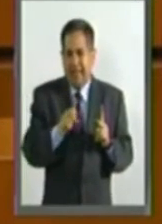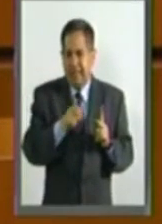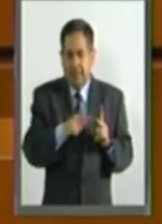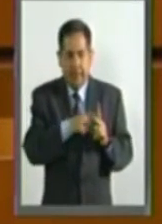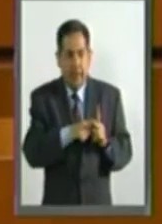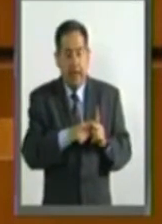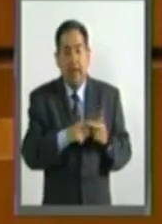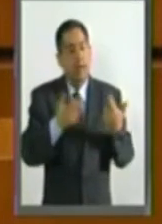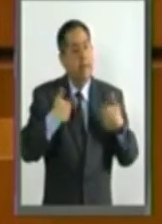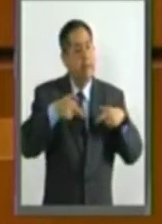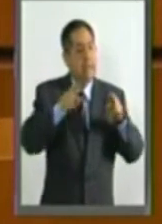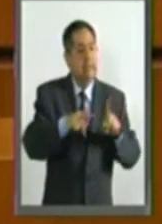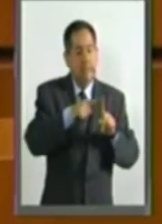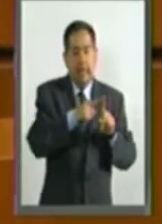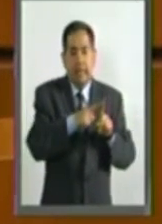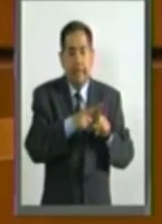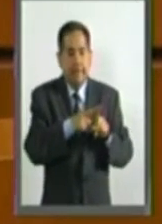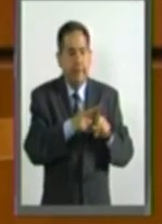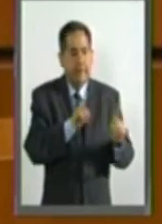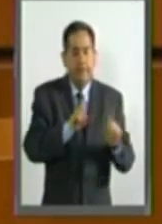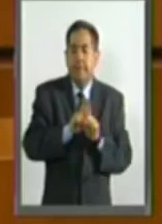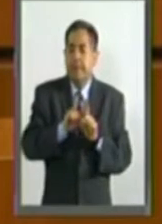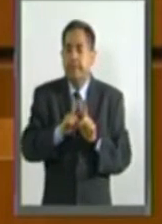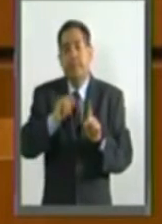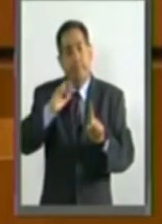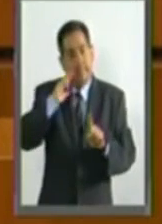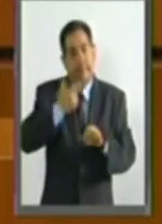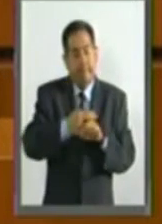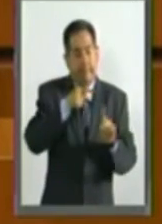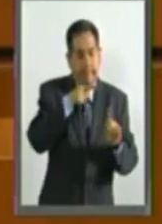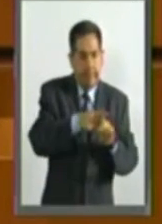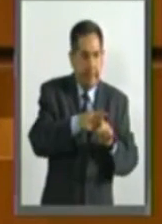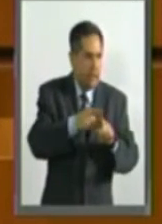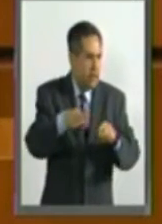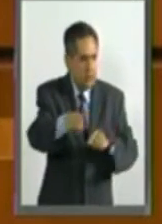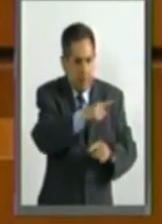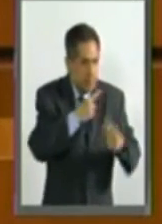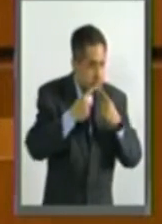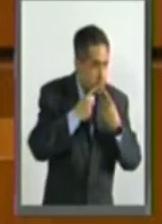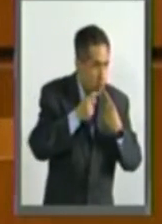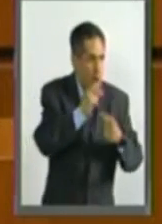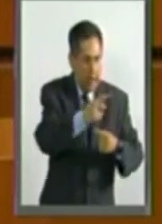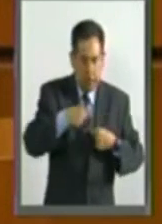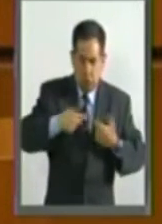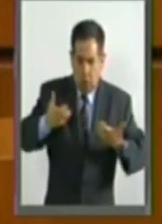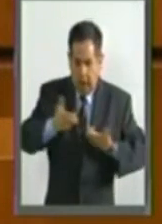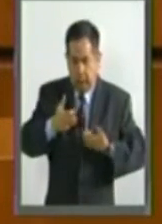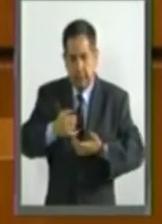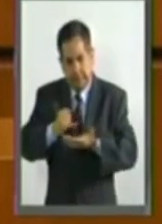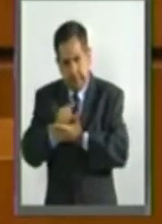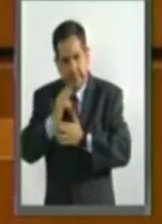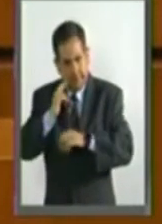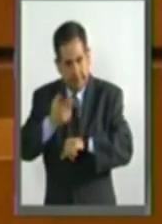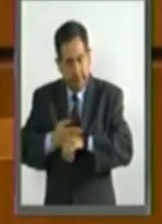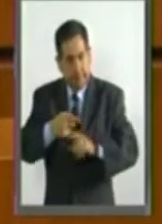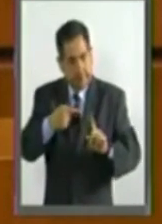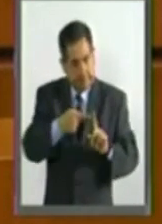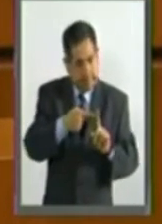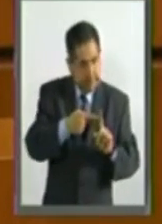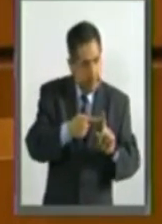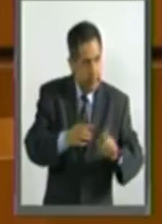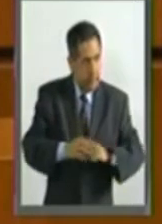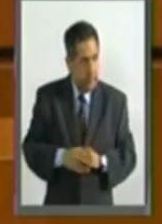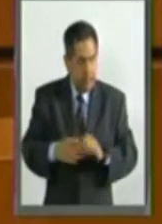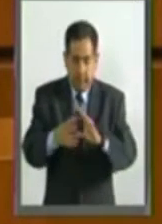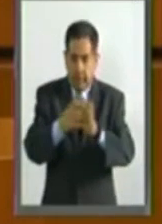de representación del núcleo y el responsable de ejecutar las resoluciones de la Asamblea. Cabe señalar que la